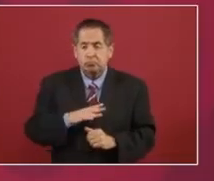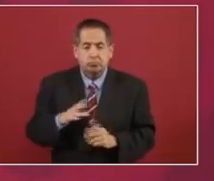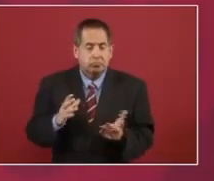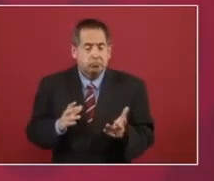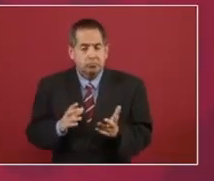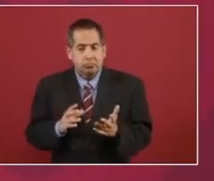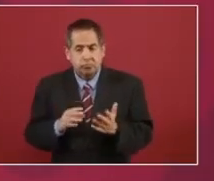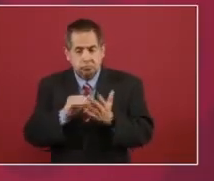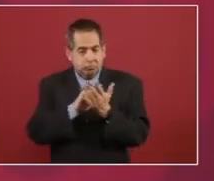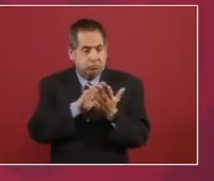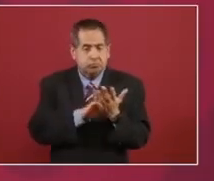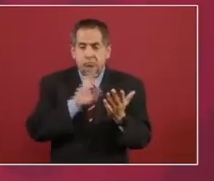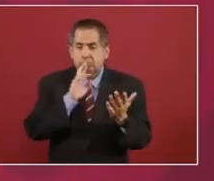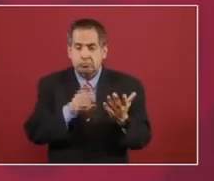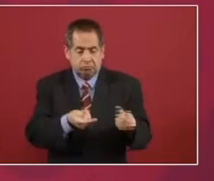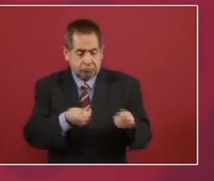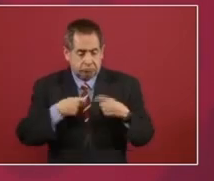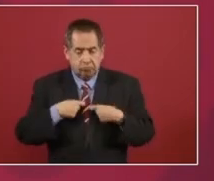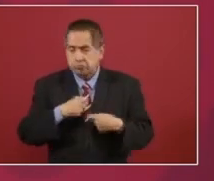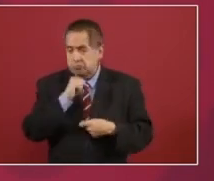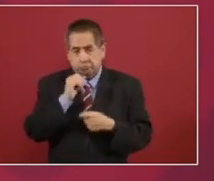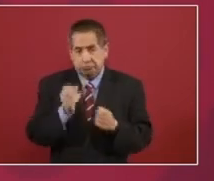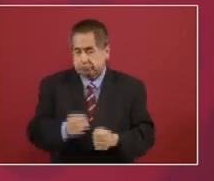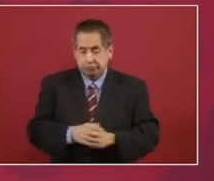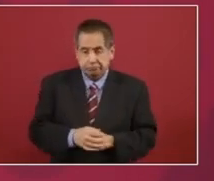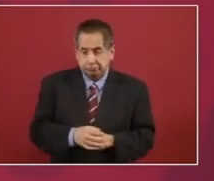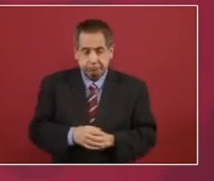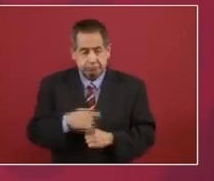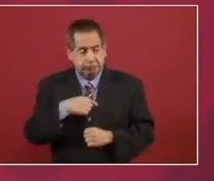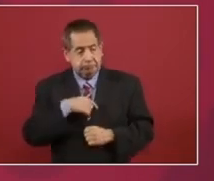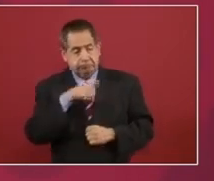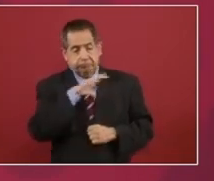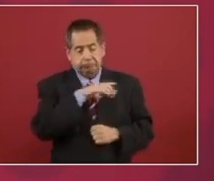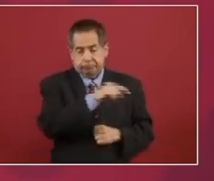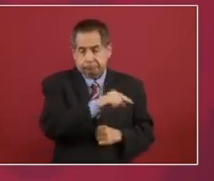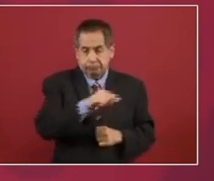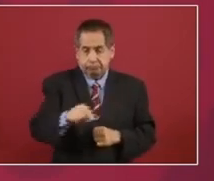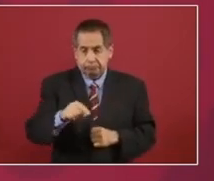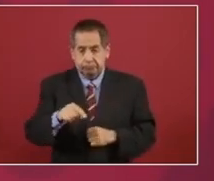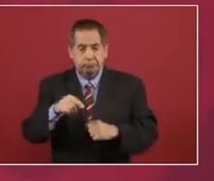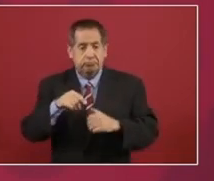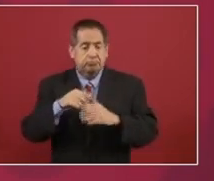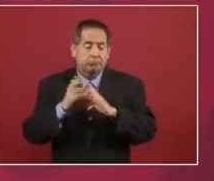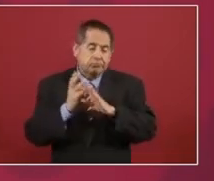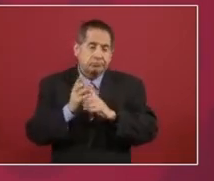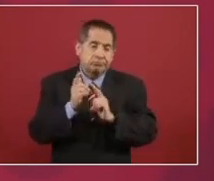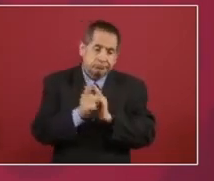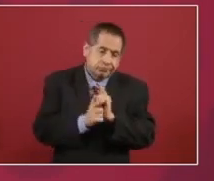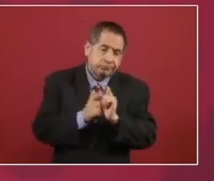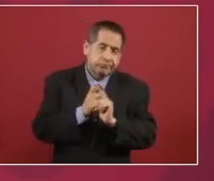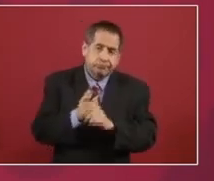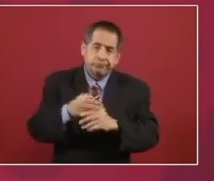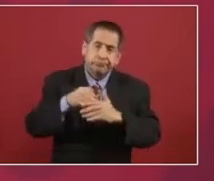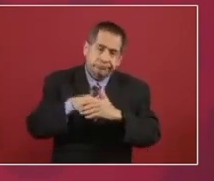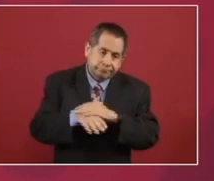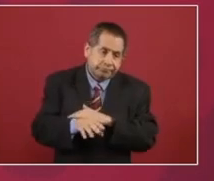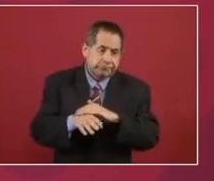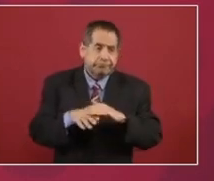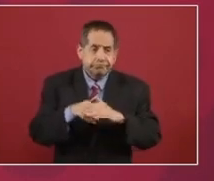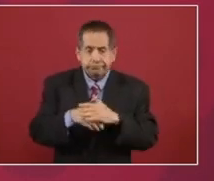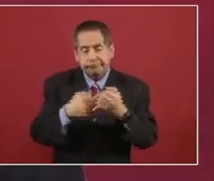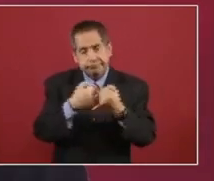no está reportado que haya un tránsito lento en